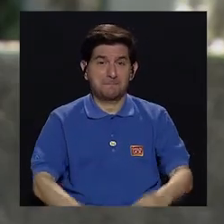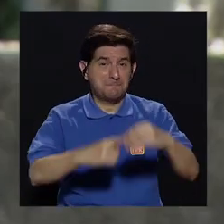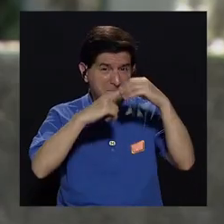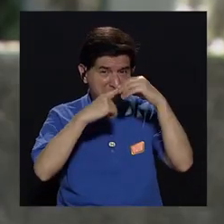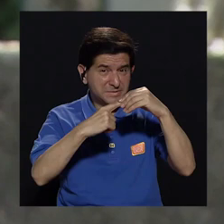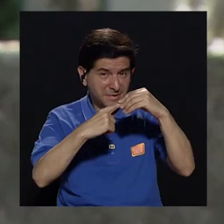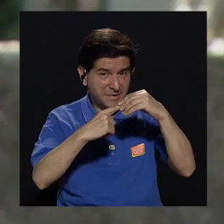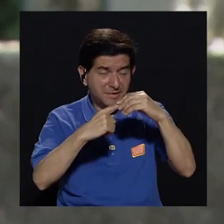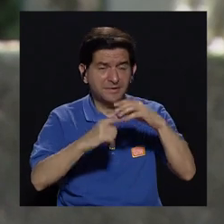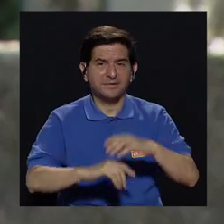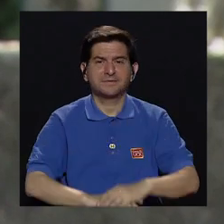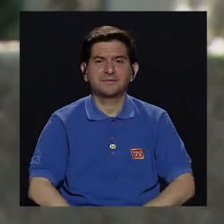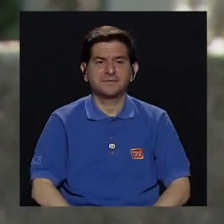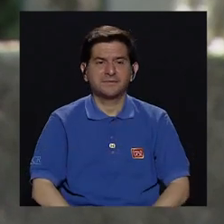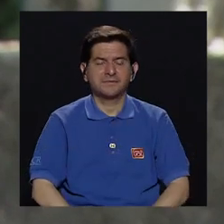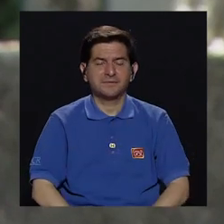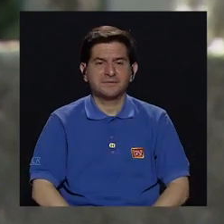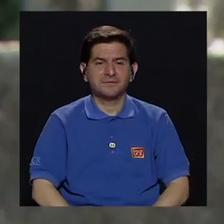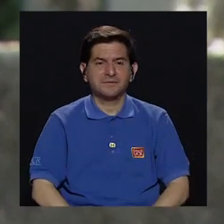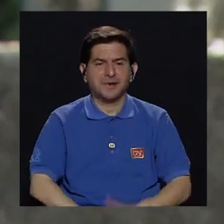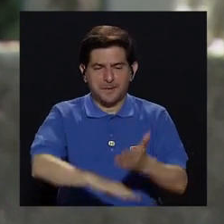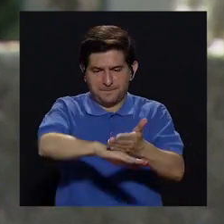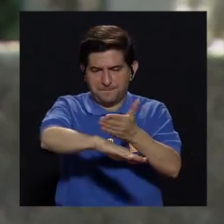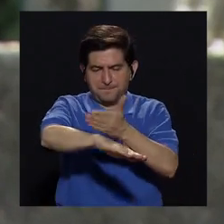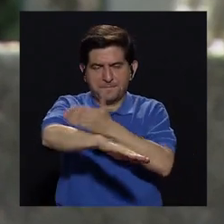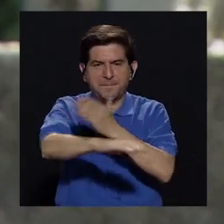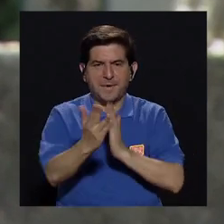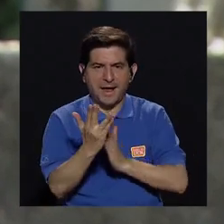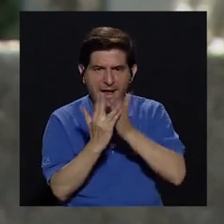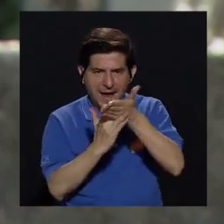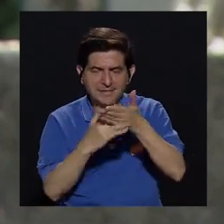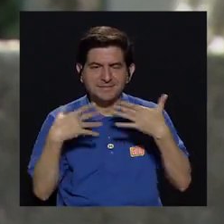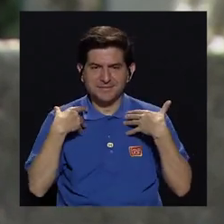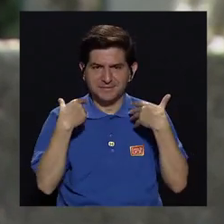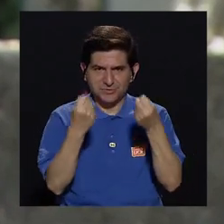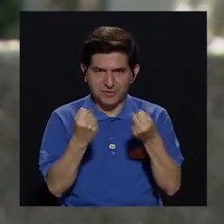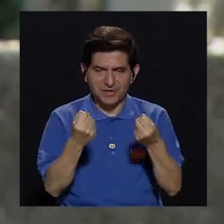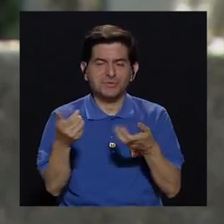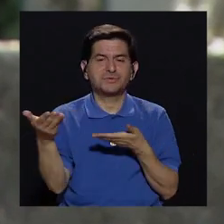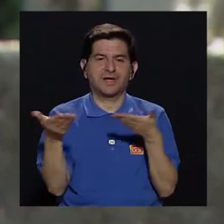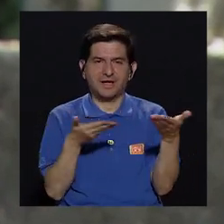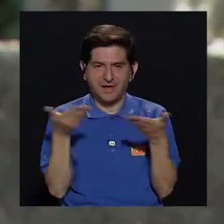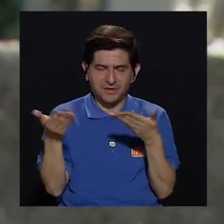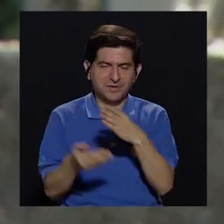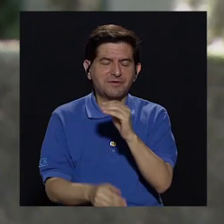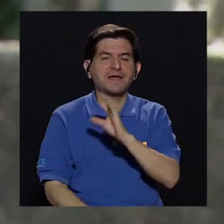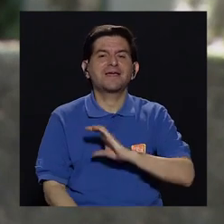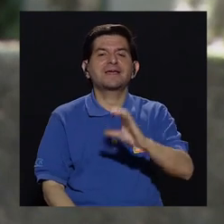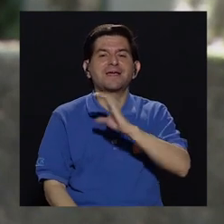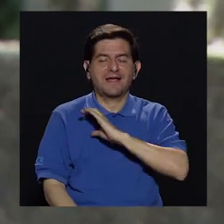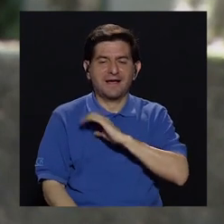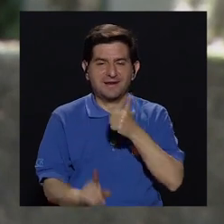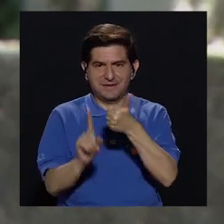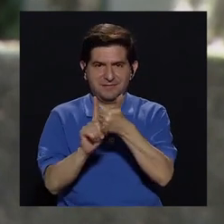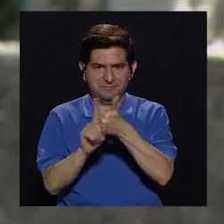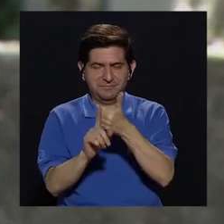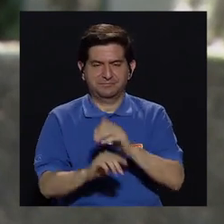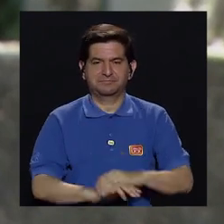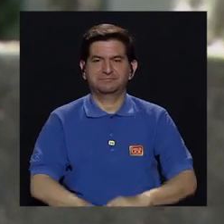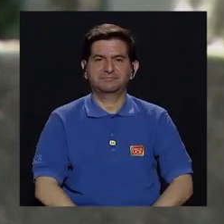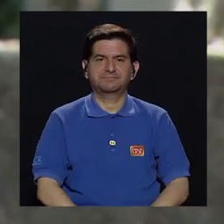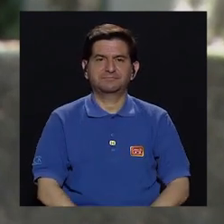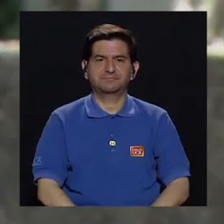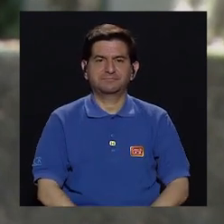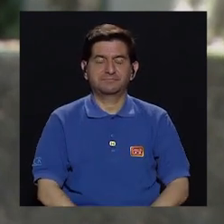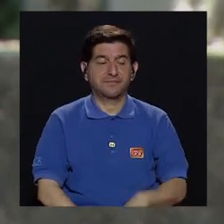Lo principal es mejorar el acceso a la salud, a los servicios y la calidad de estos.